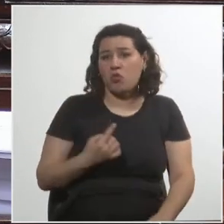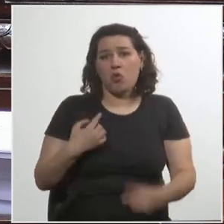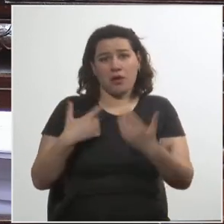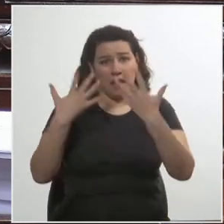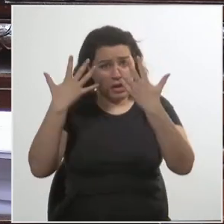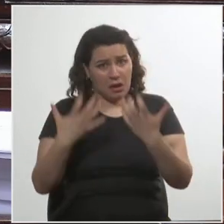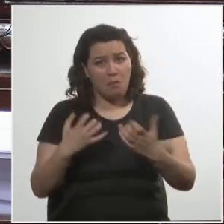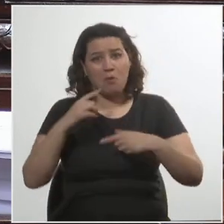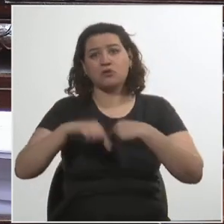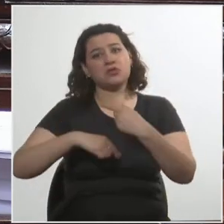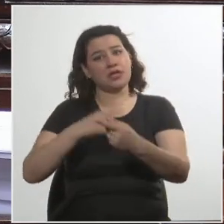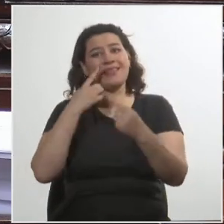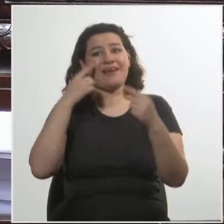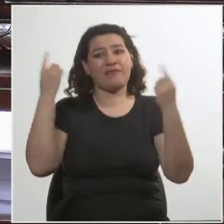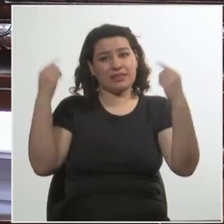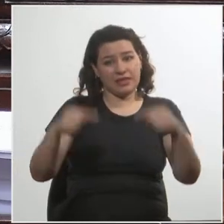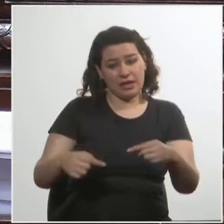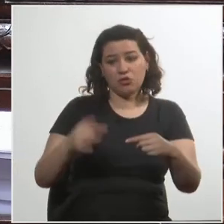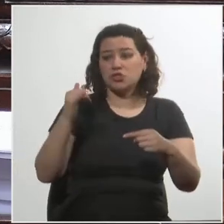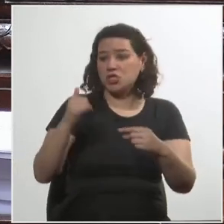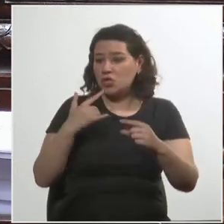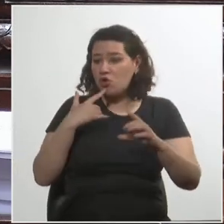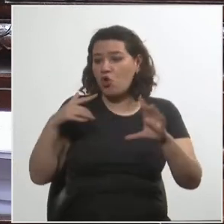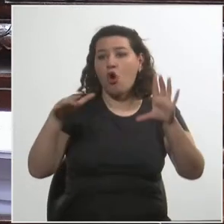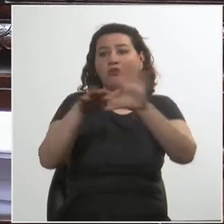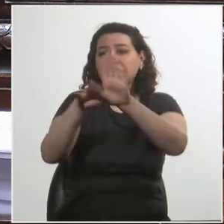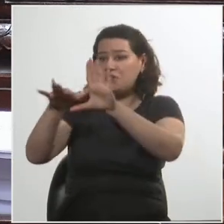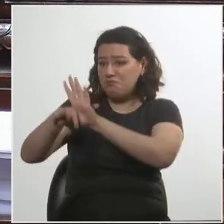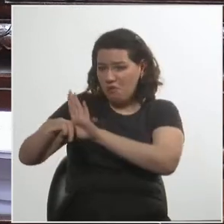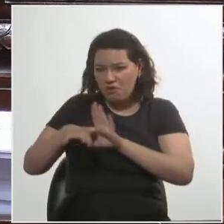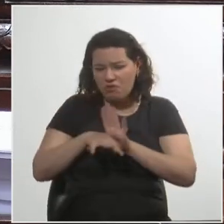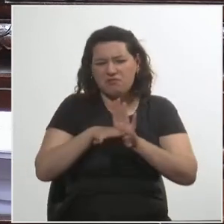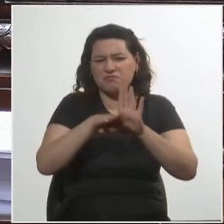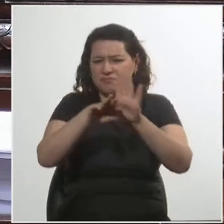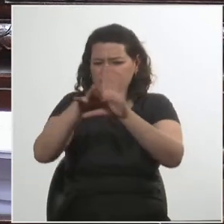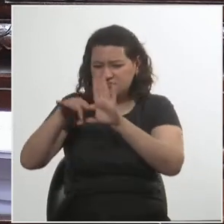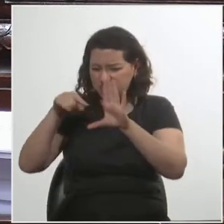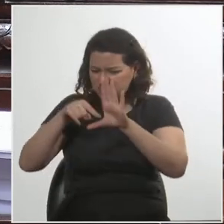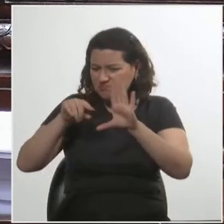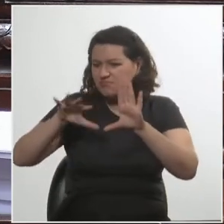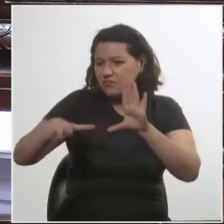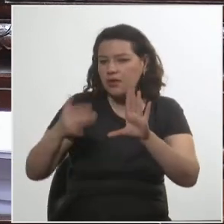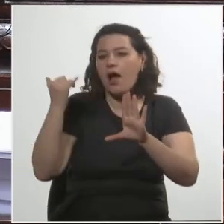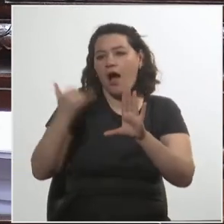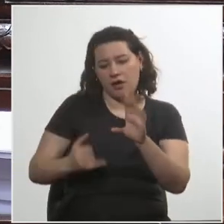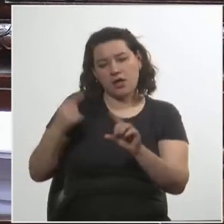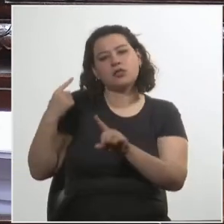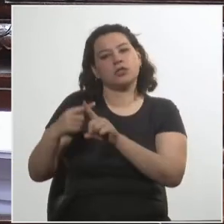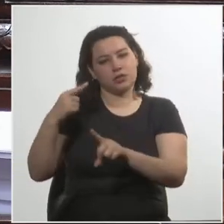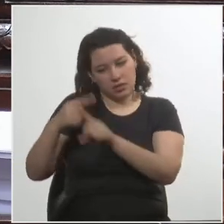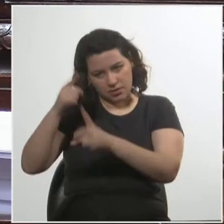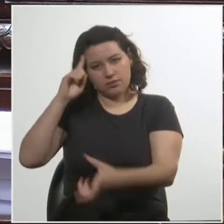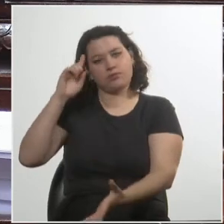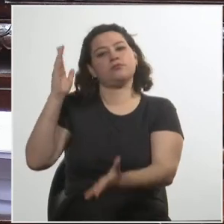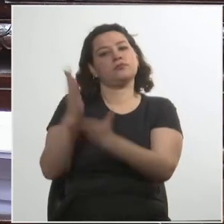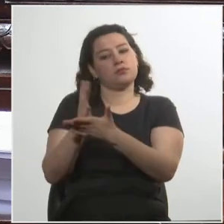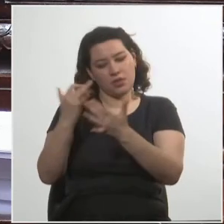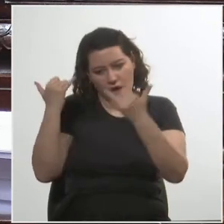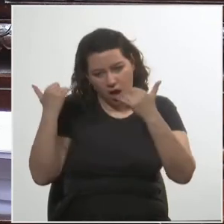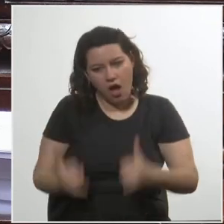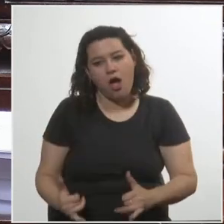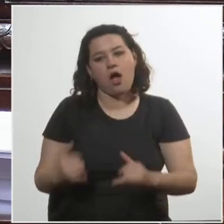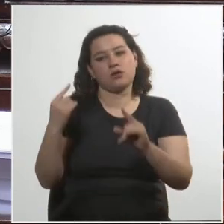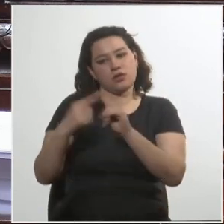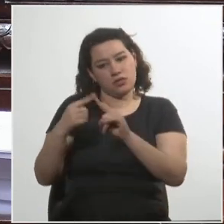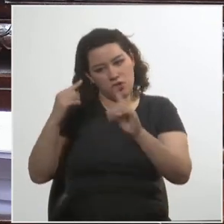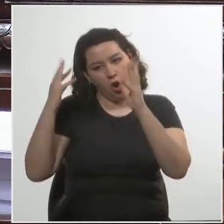a seguir debatiendo Porque si hay una coincidencia en el senado de la República Es que aquí hubo terrorismo de estado es que aquí hubo terrorismo de